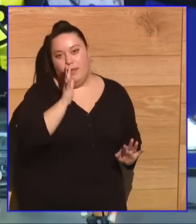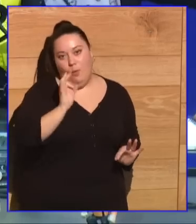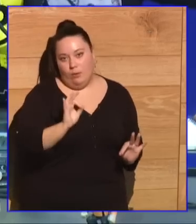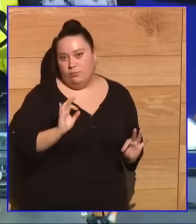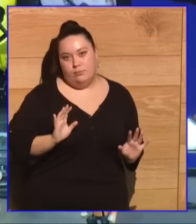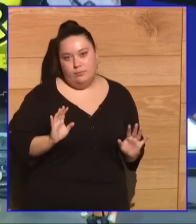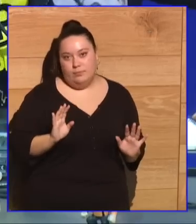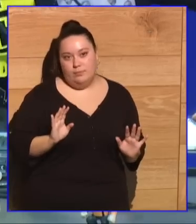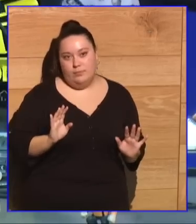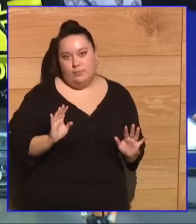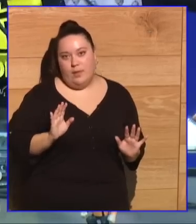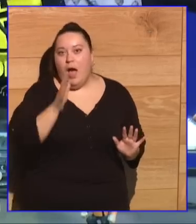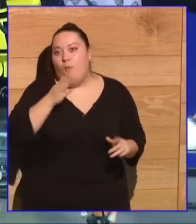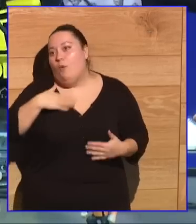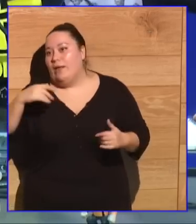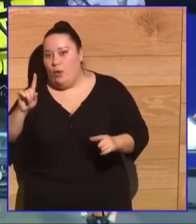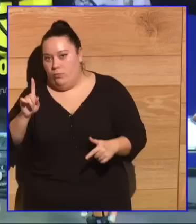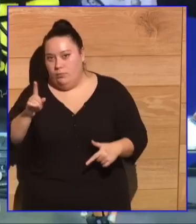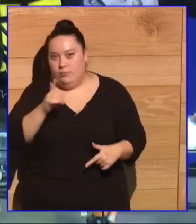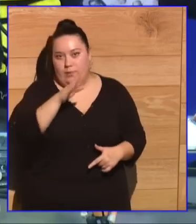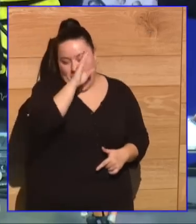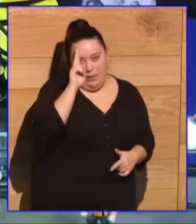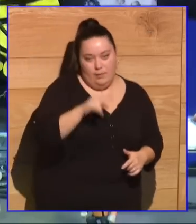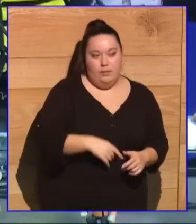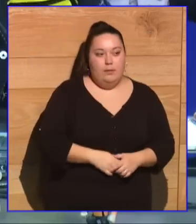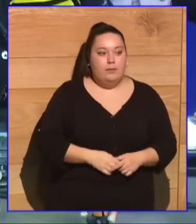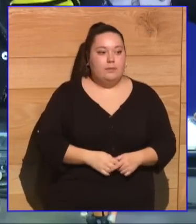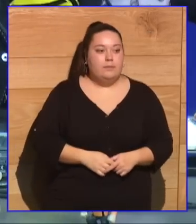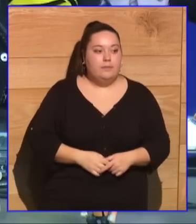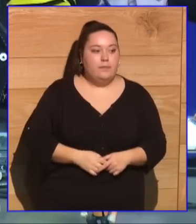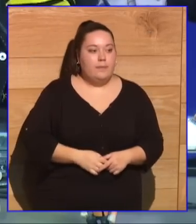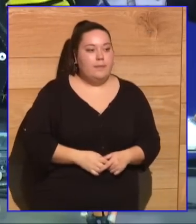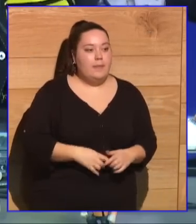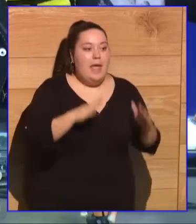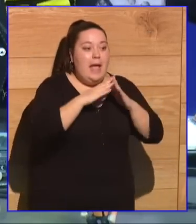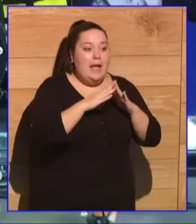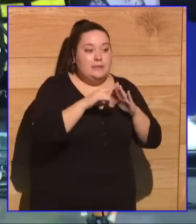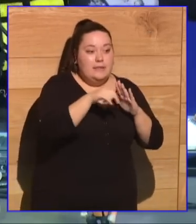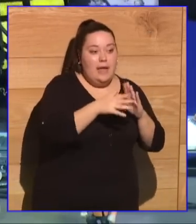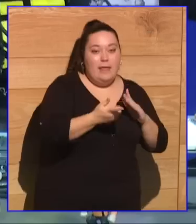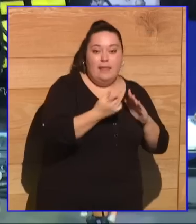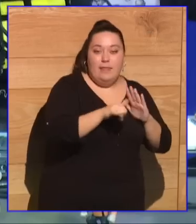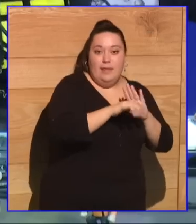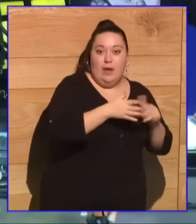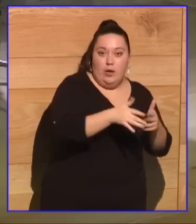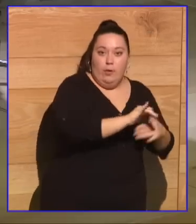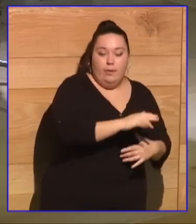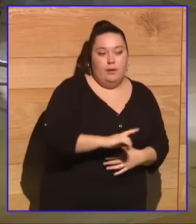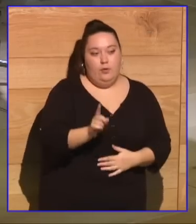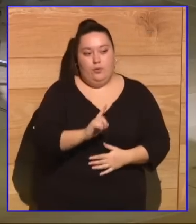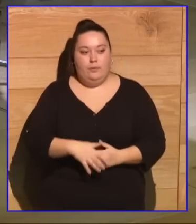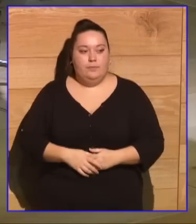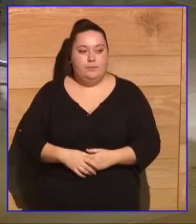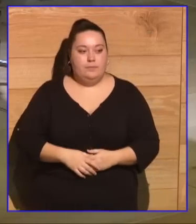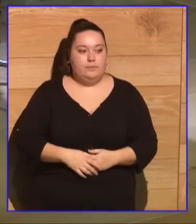agua. No, de cualquier agua, ¿eh? de agua con gas que flipas. Sí. Un manantial de agua con gas, chaval. ¿Debajo de tu casa? No, cerca de casa. No, Ah, debajo vale. de casa, no, cerca de casa. Ahí- Se